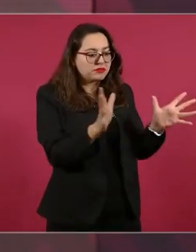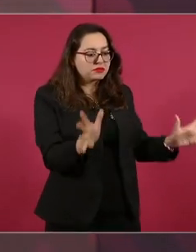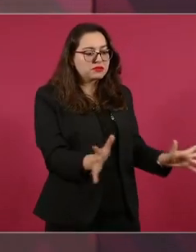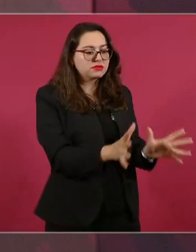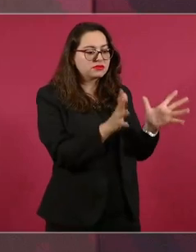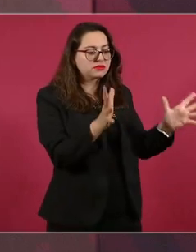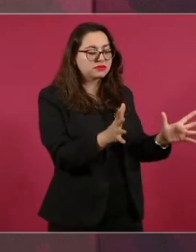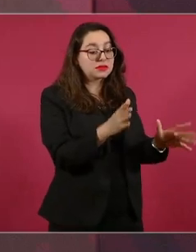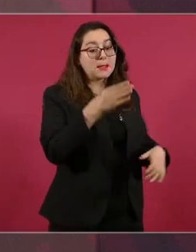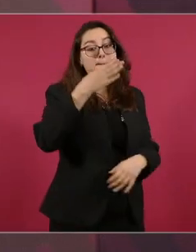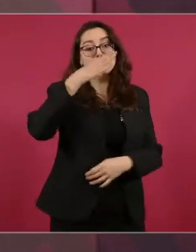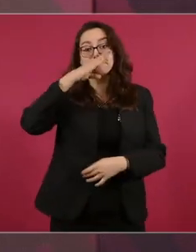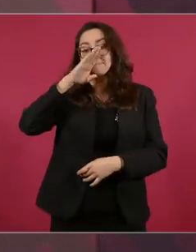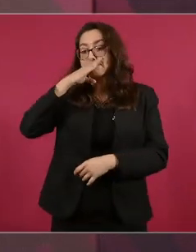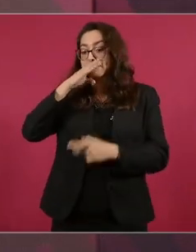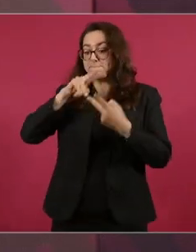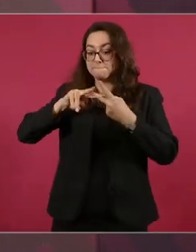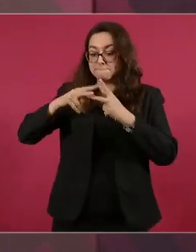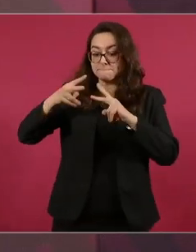lo estén exportando